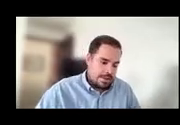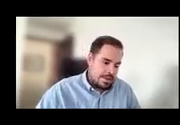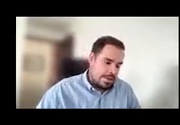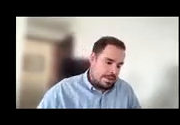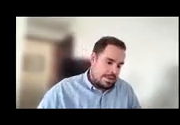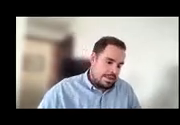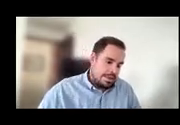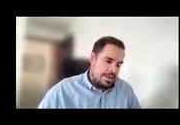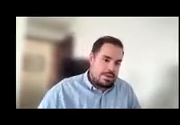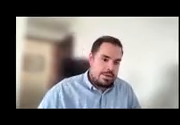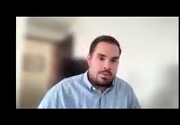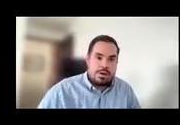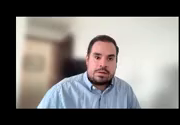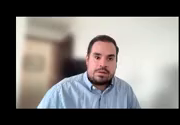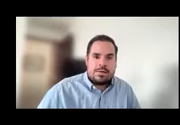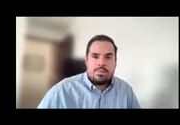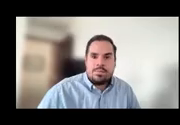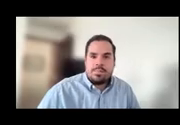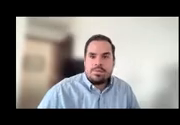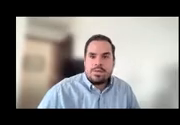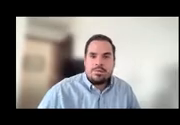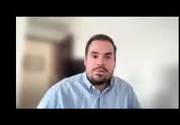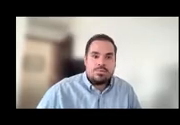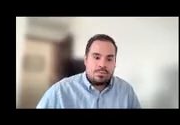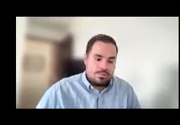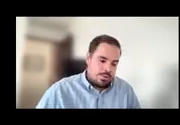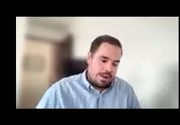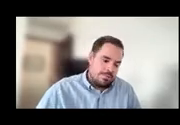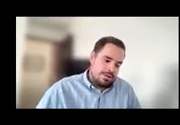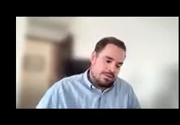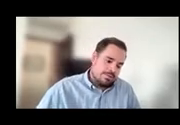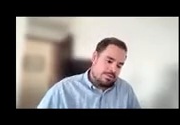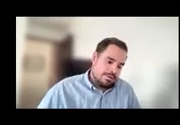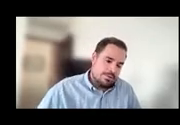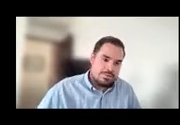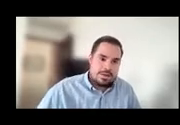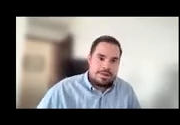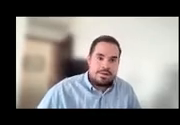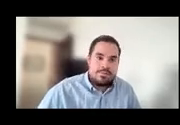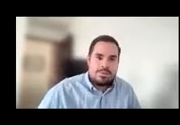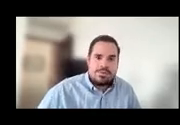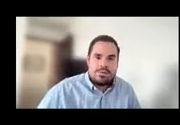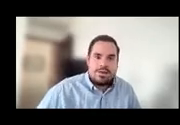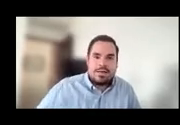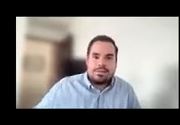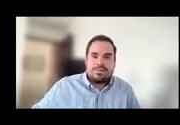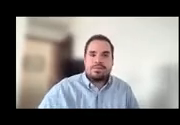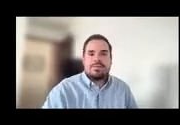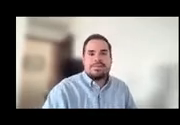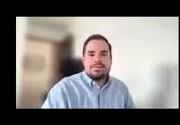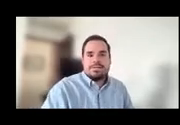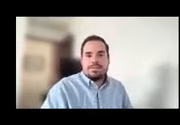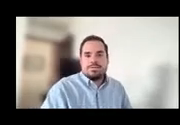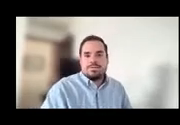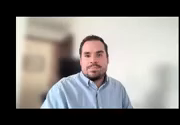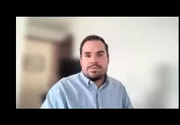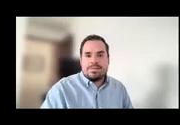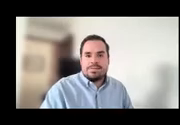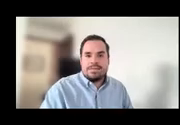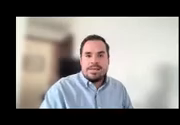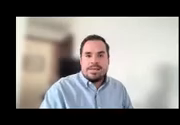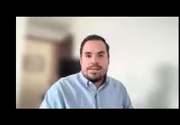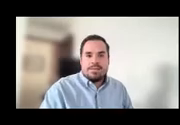estamos acá con una actividad un poquito inusual, ¿verdad? Que nos saca un poco de verdad, de